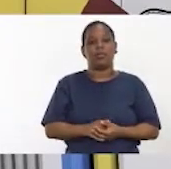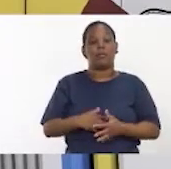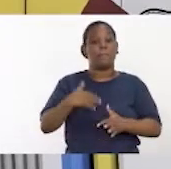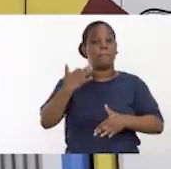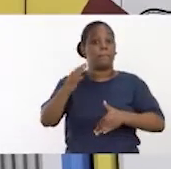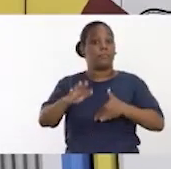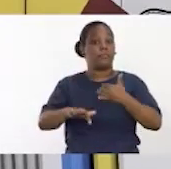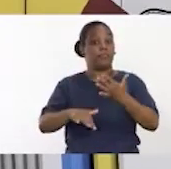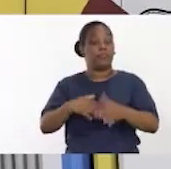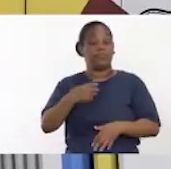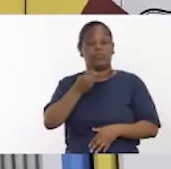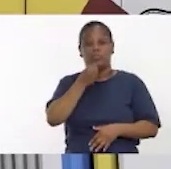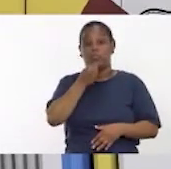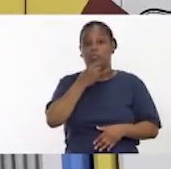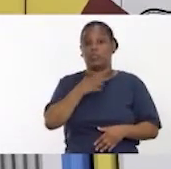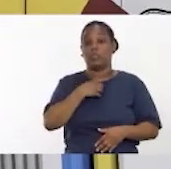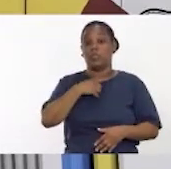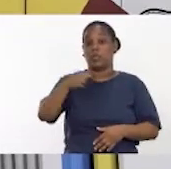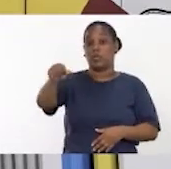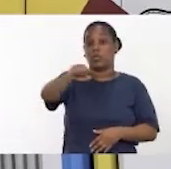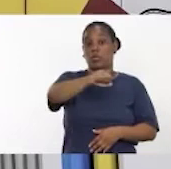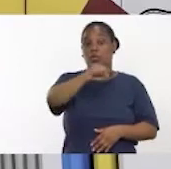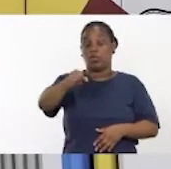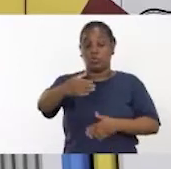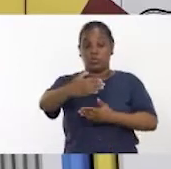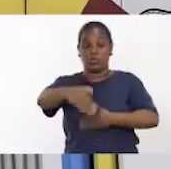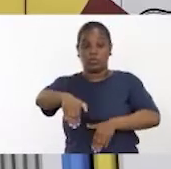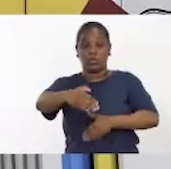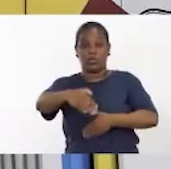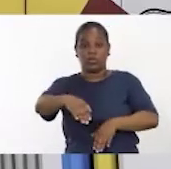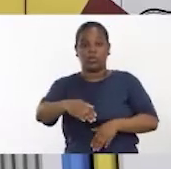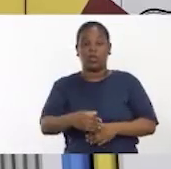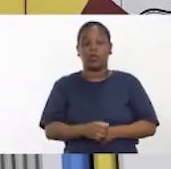puede tener el conducir en la vía pública